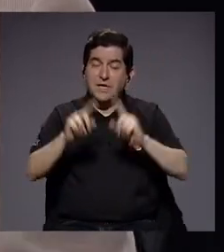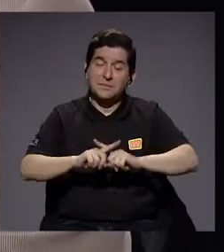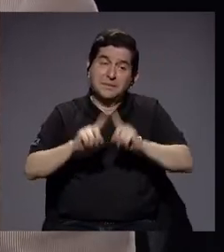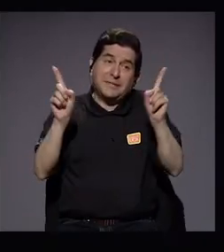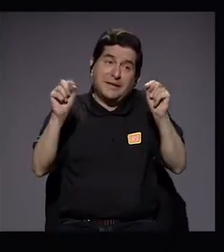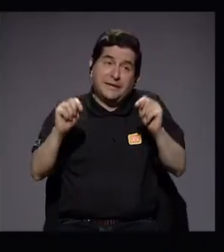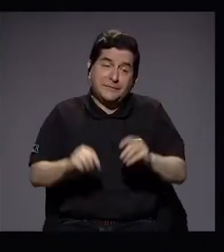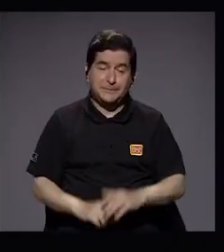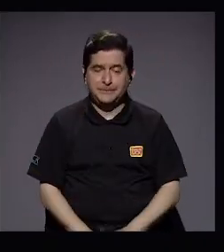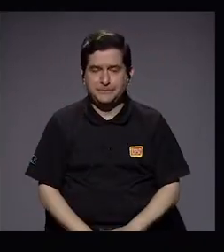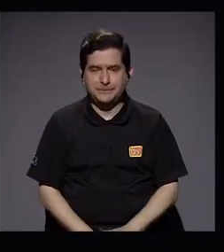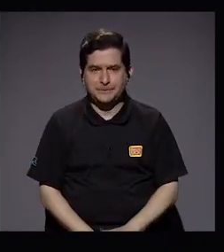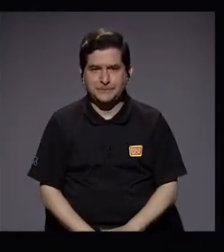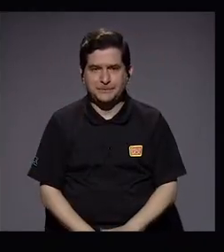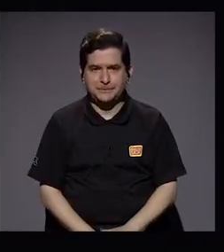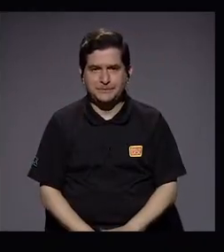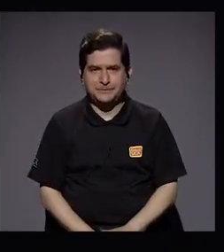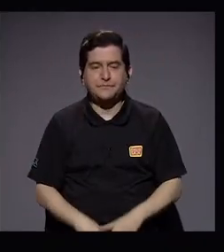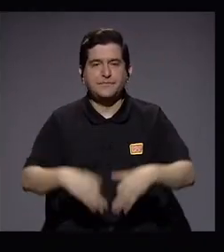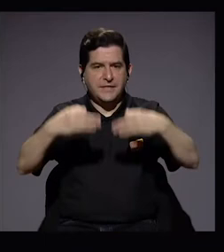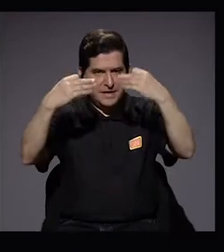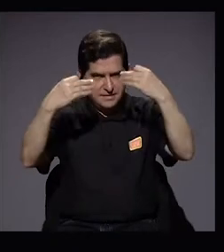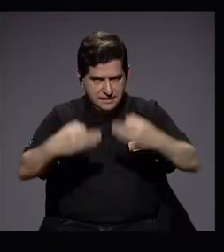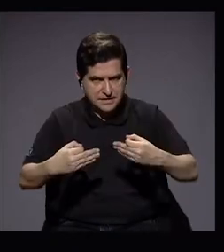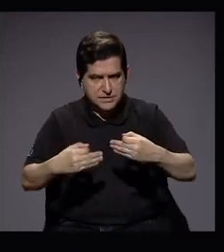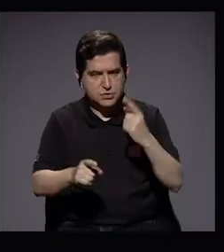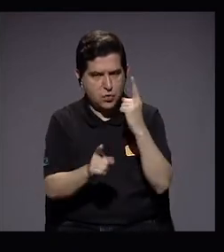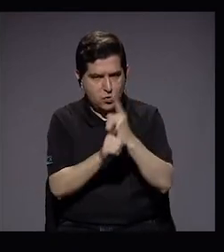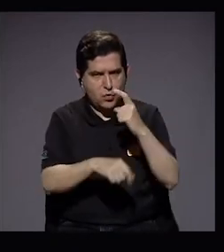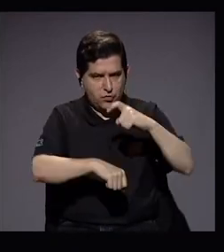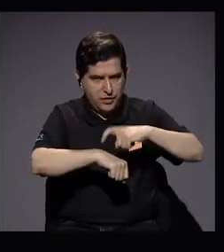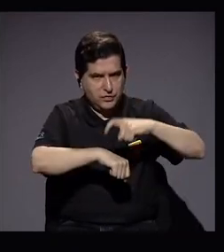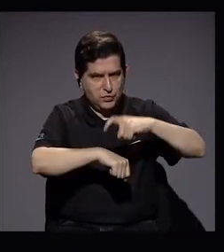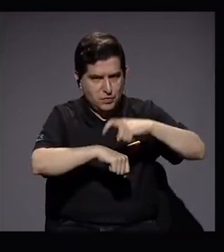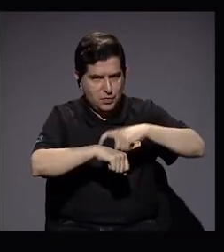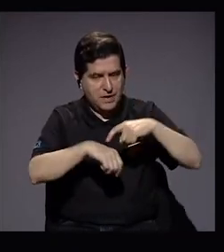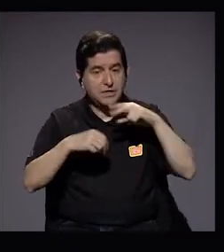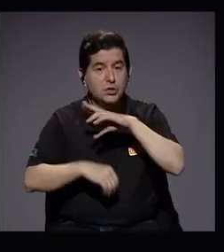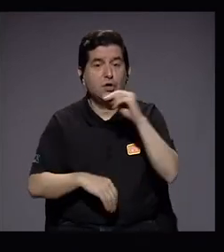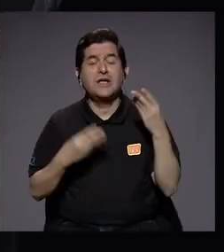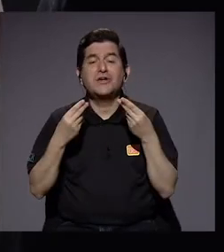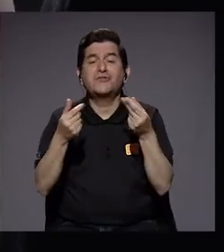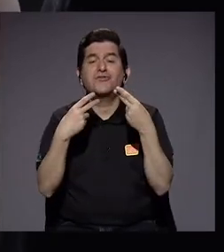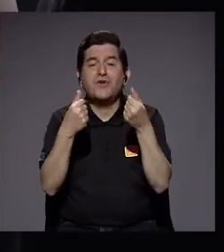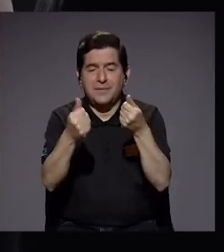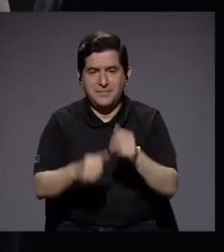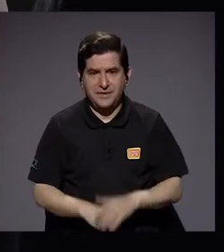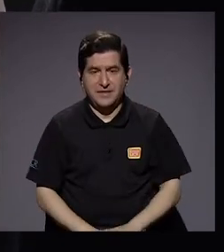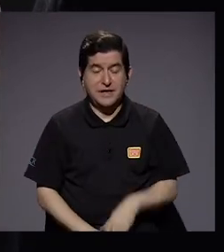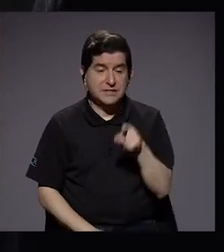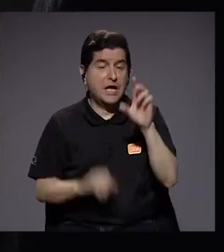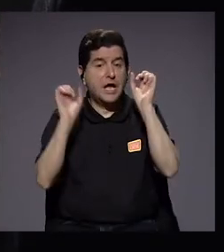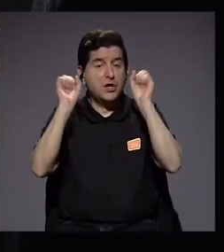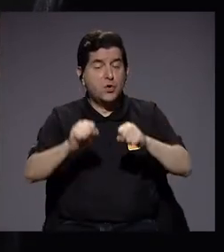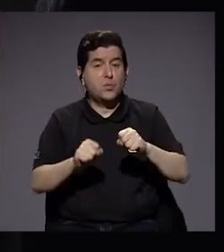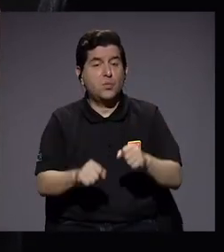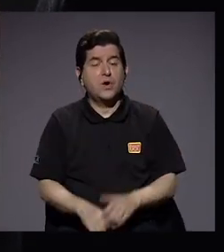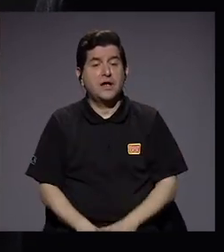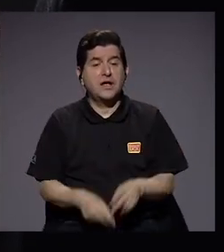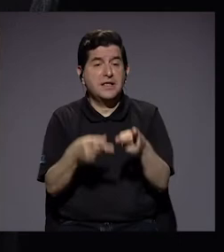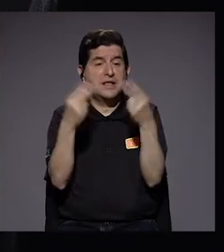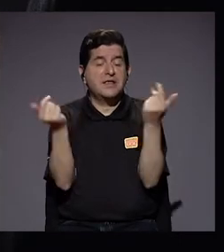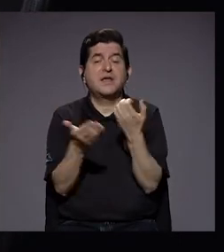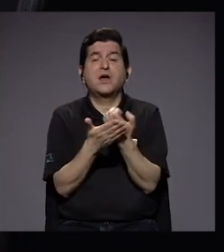repito. Entonces, tomar decisiones oportunas, decisiones rápidas. Claro, esto podría requerir un